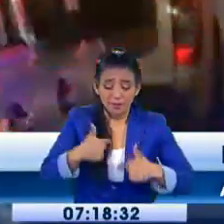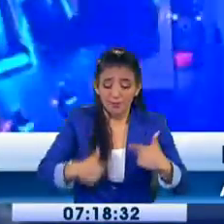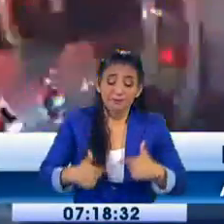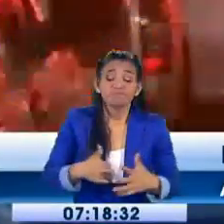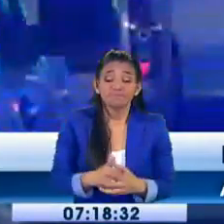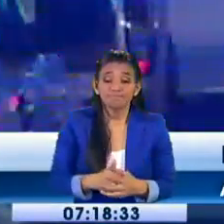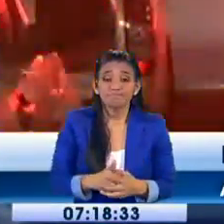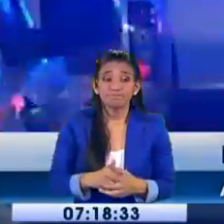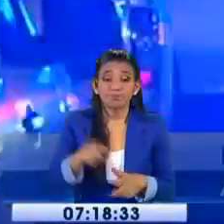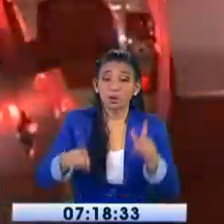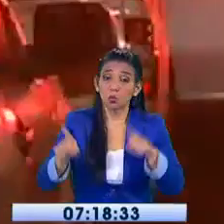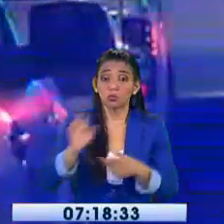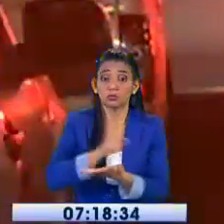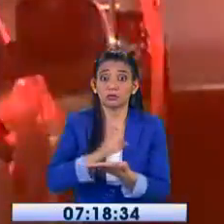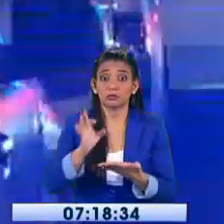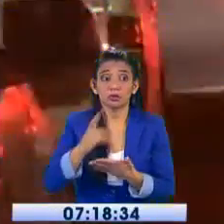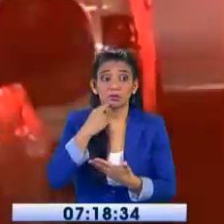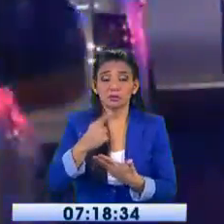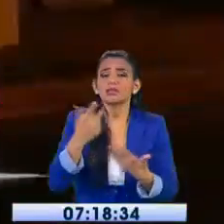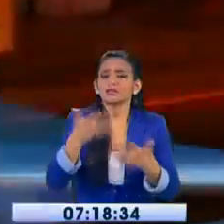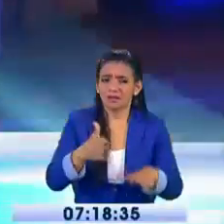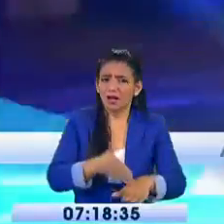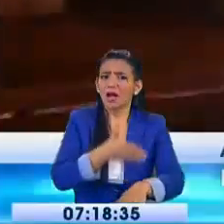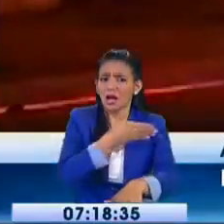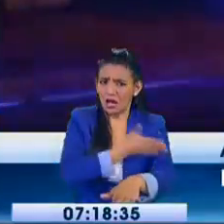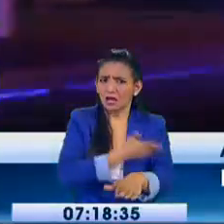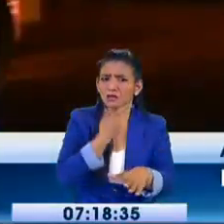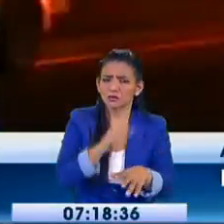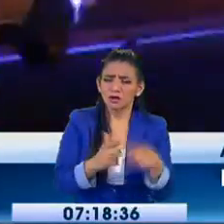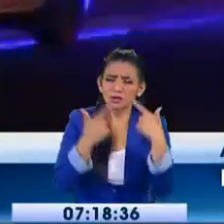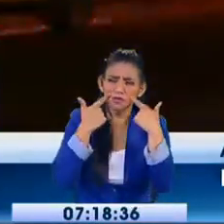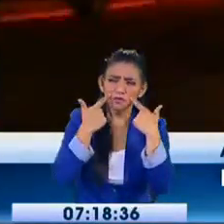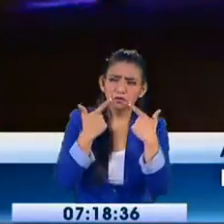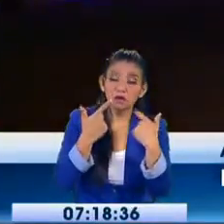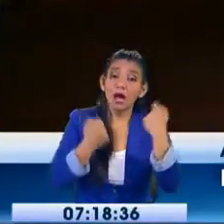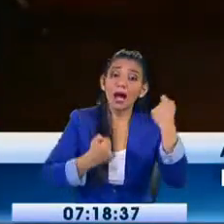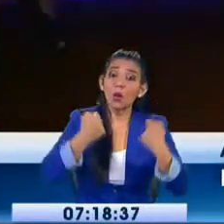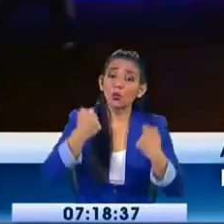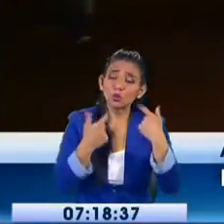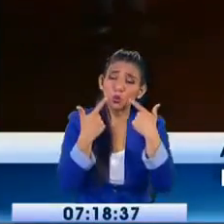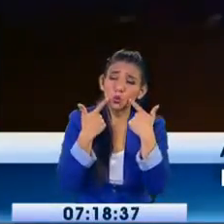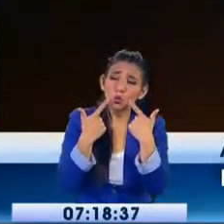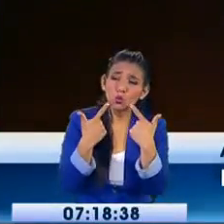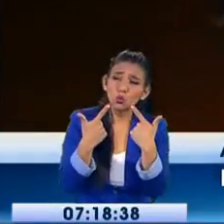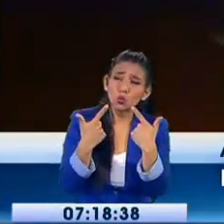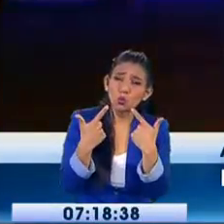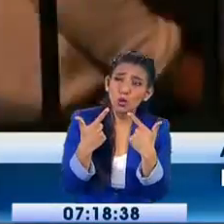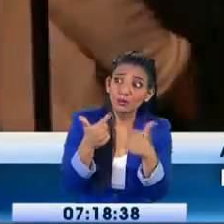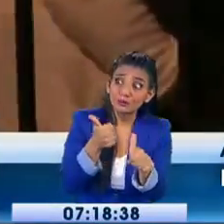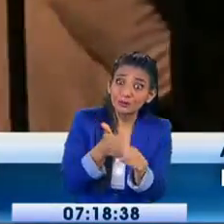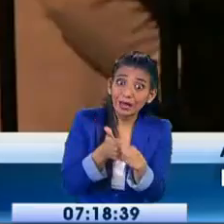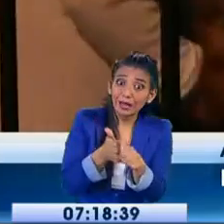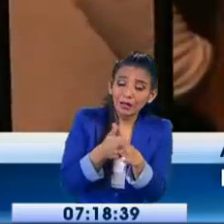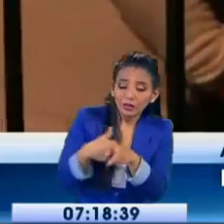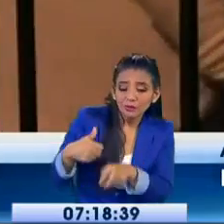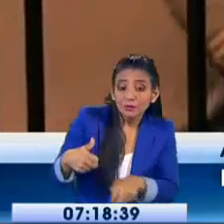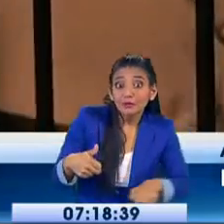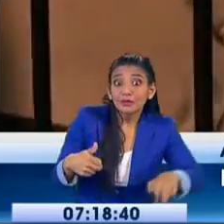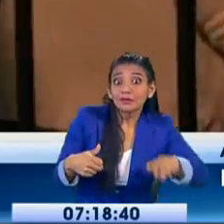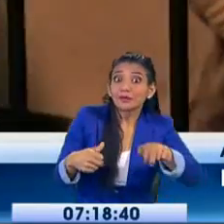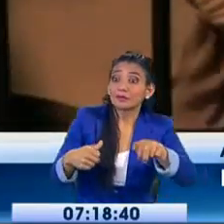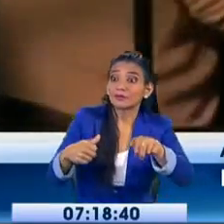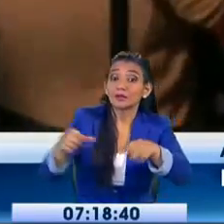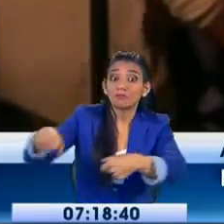con versiones de testigos, el delincuente ya venía siguiendo a la víctima desde un auto. Se bajó a pocas cuadras del lugar y después del robo salió